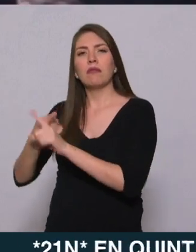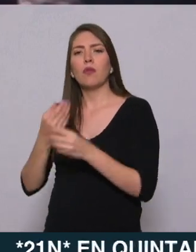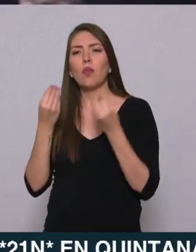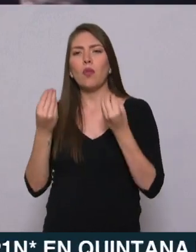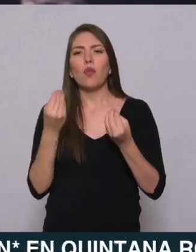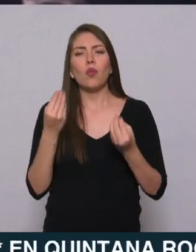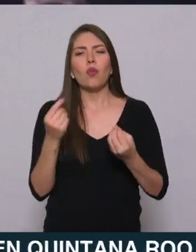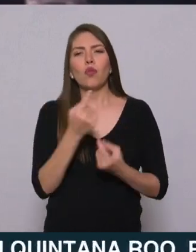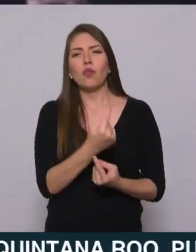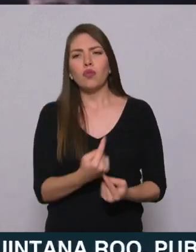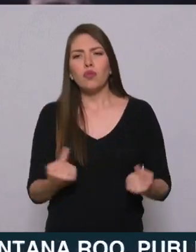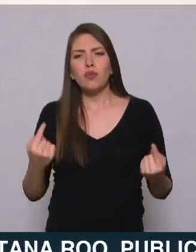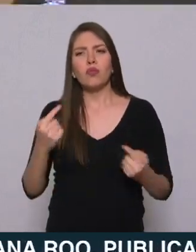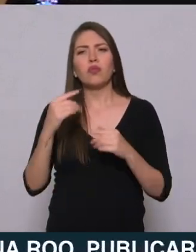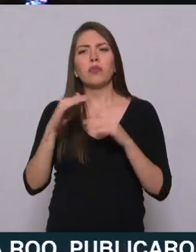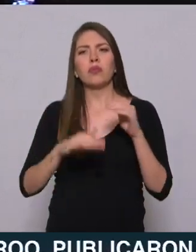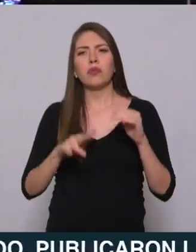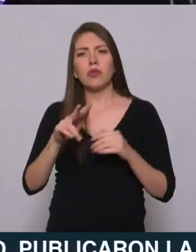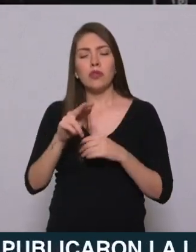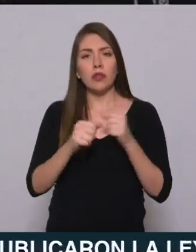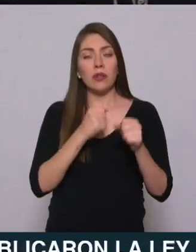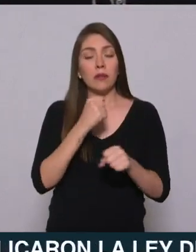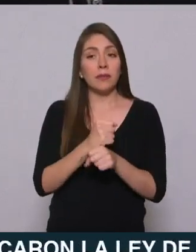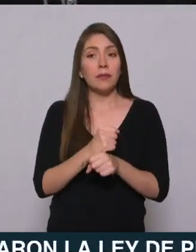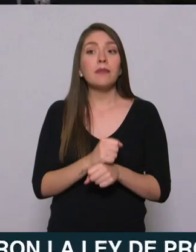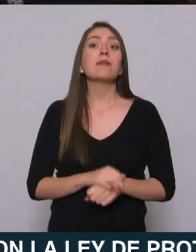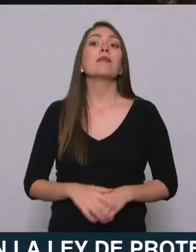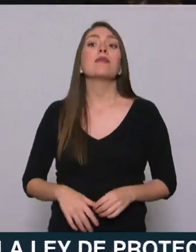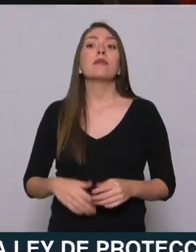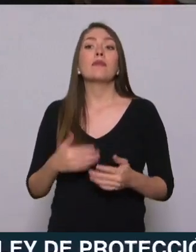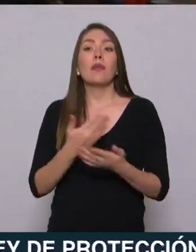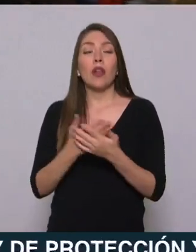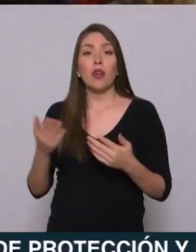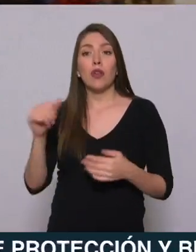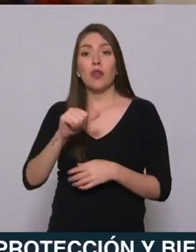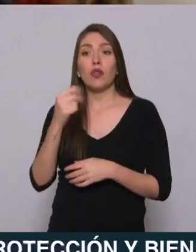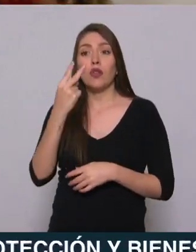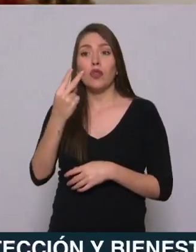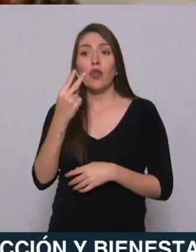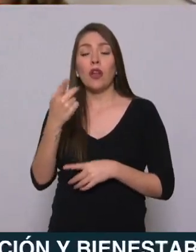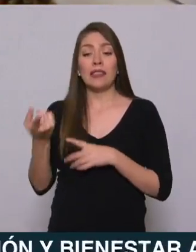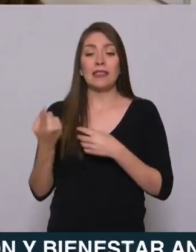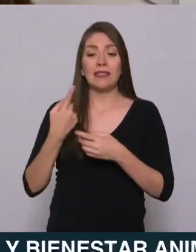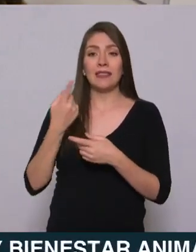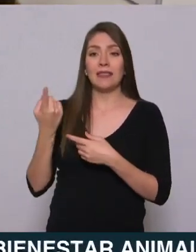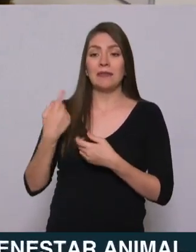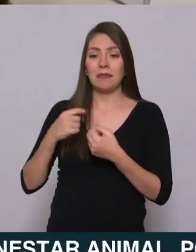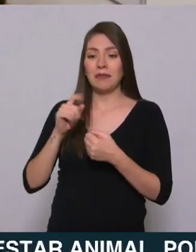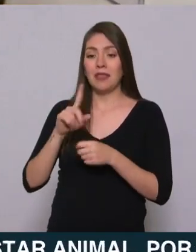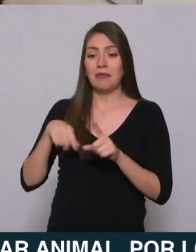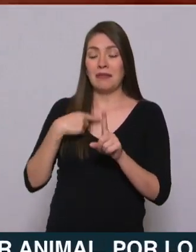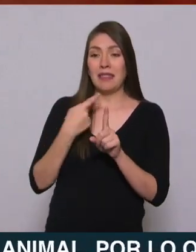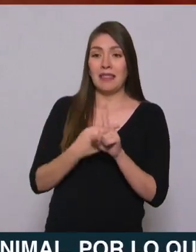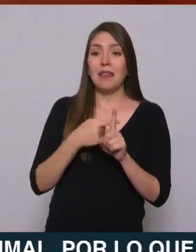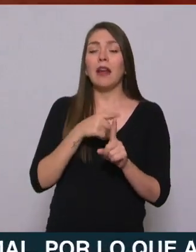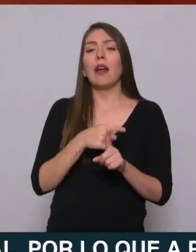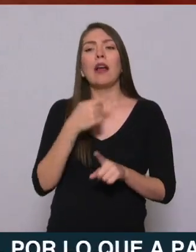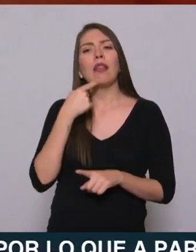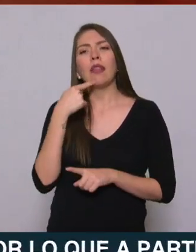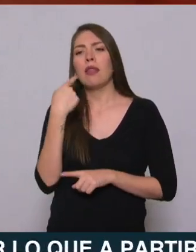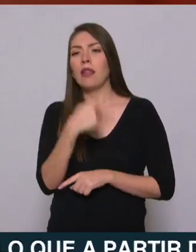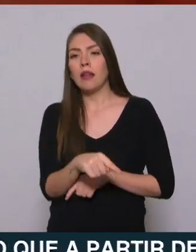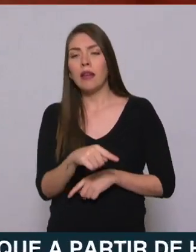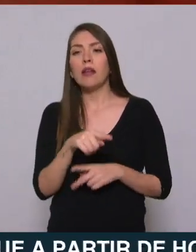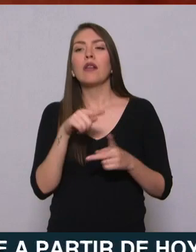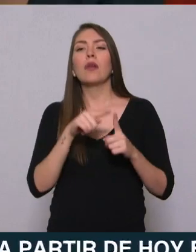1990 y 1993. Hoy 2 de sus víctimas decidieron alzar la voz públicamente y pidieron justicia. Una de